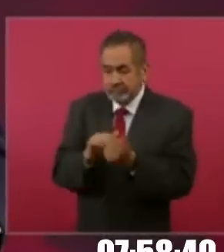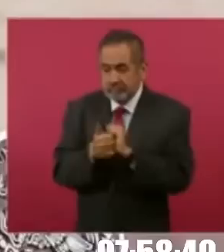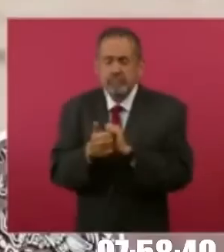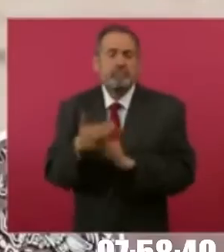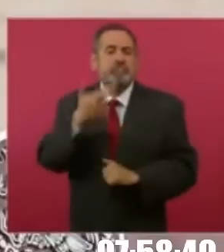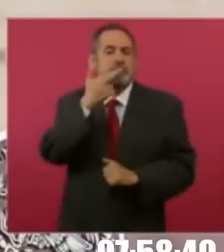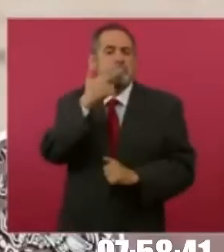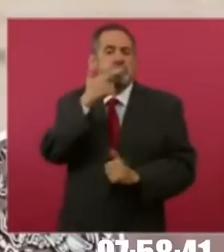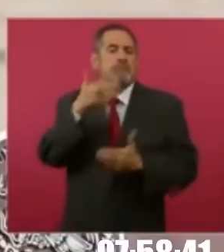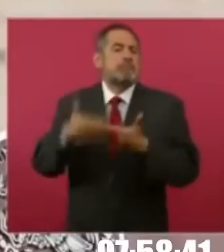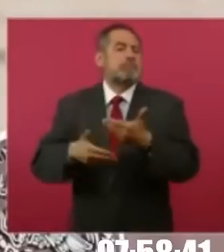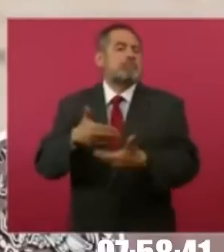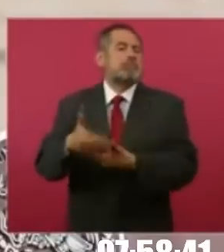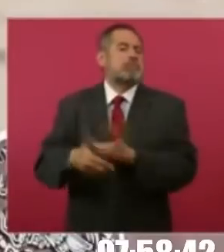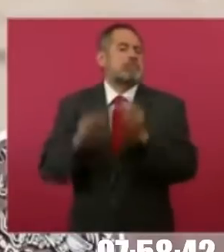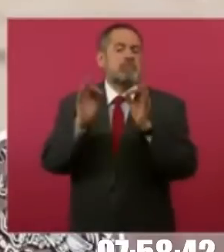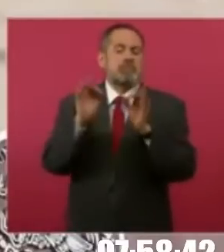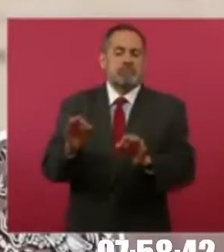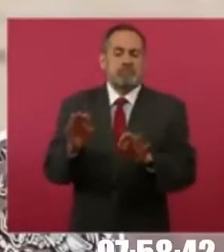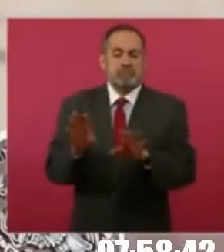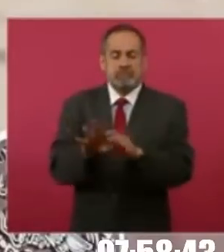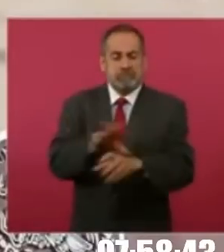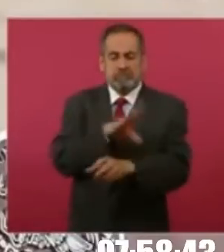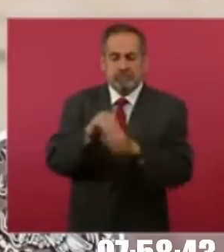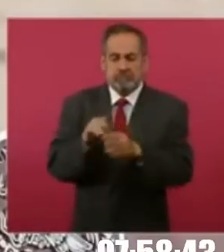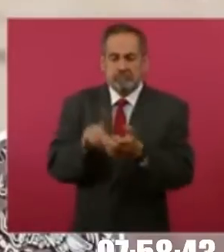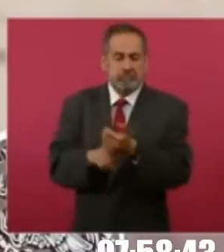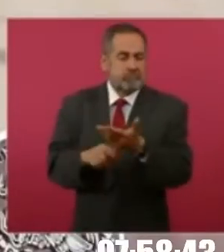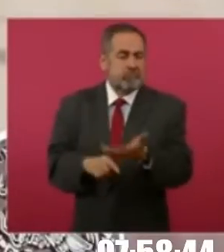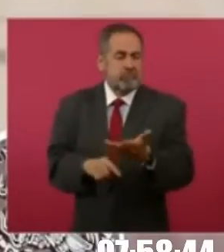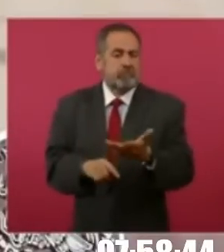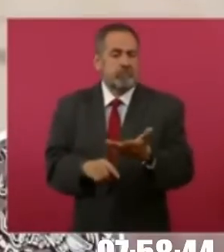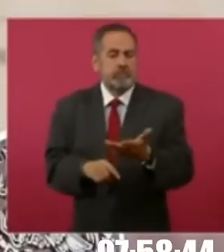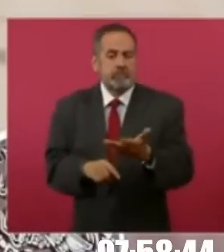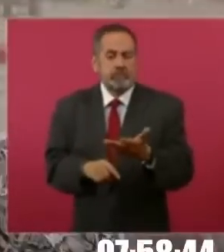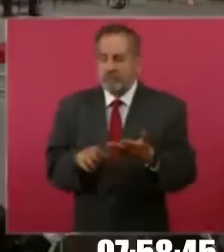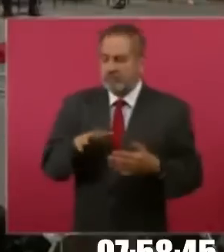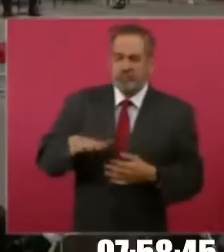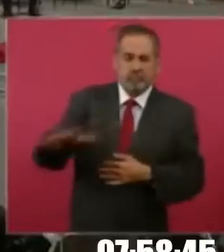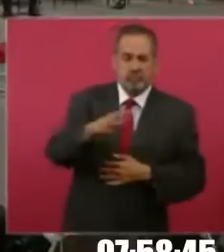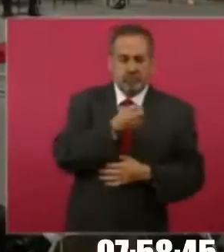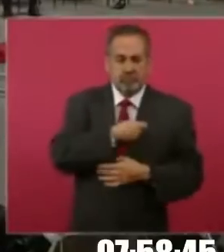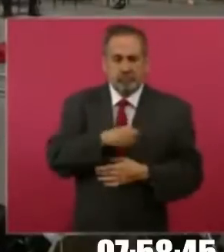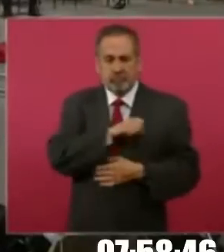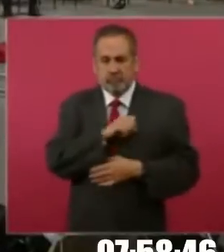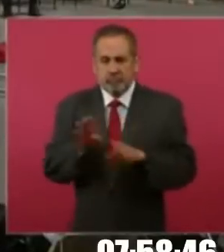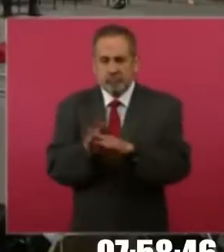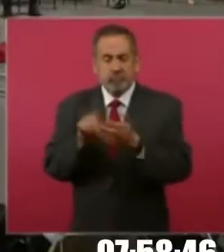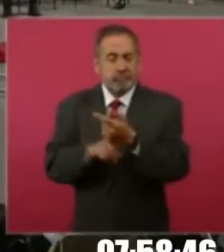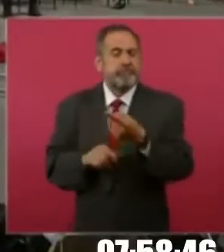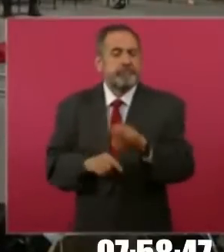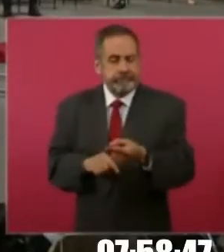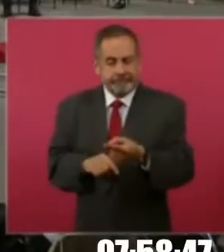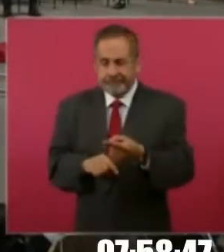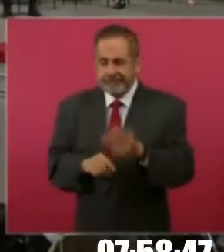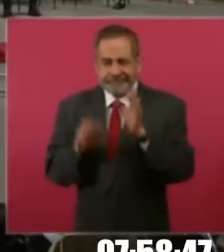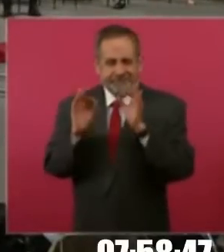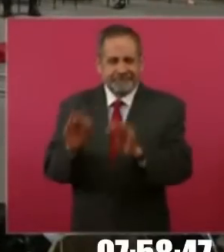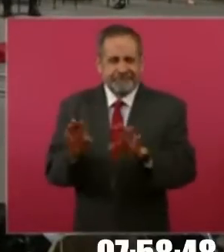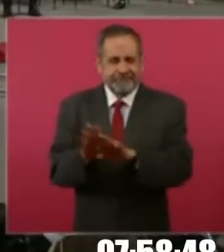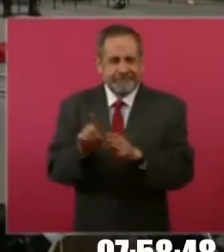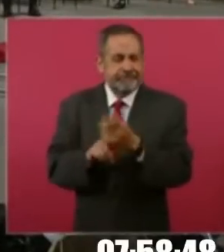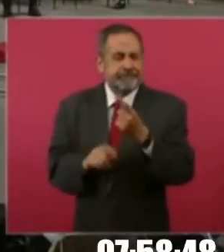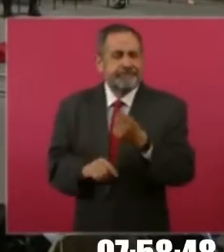de pasar a una un estado de salud en el cual